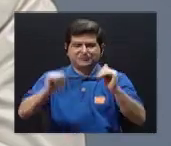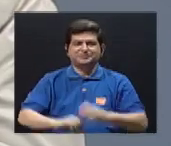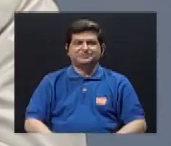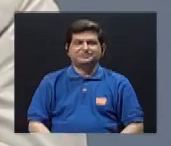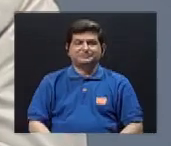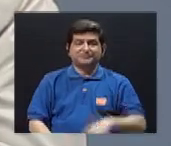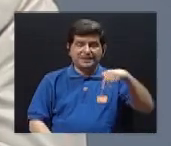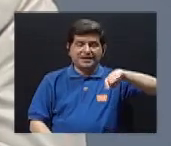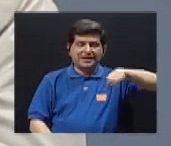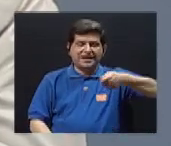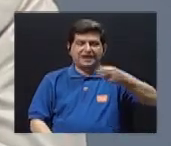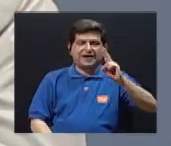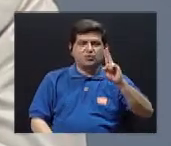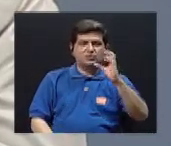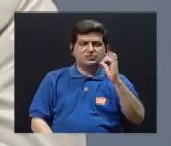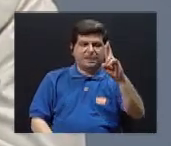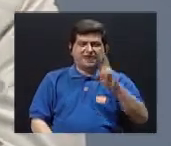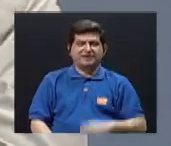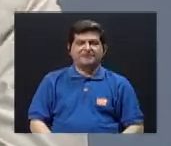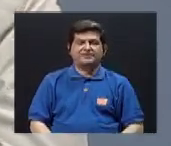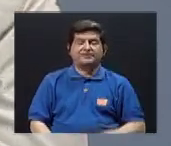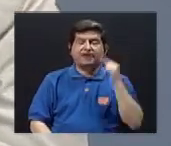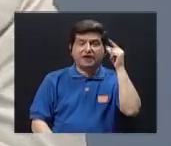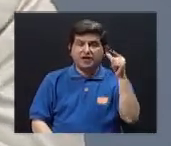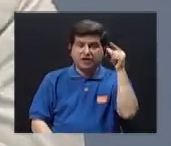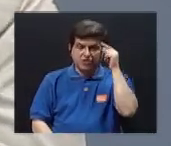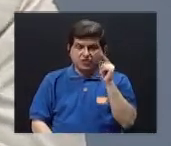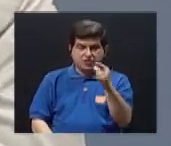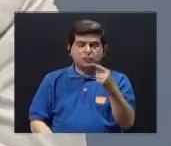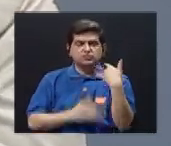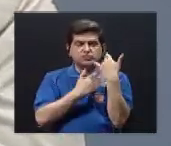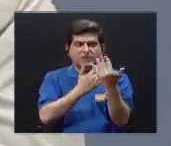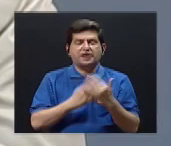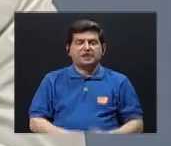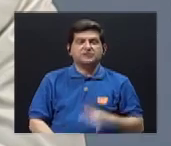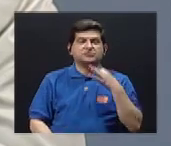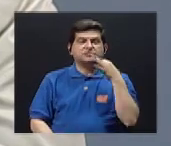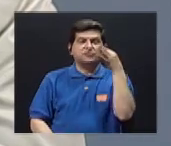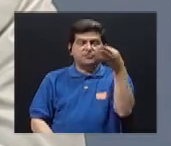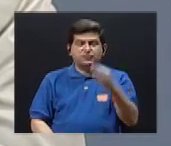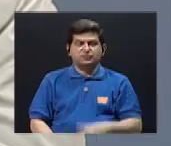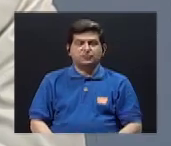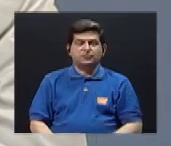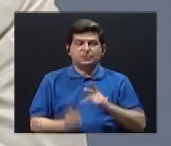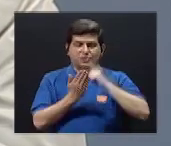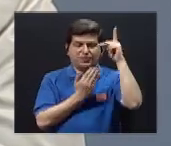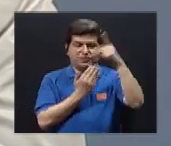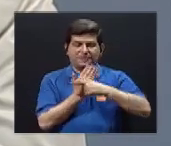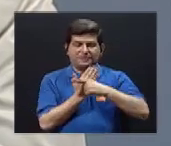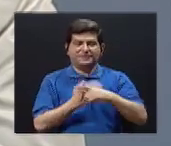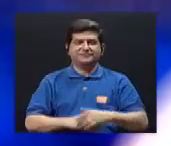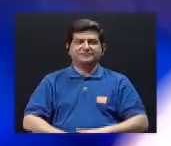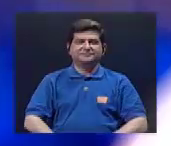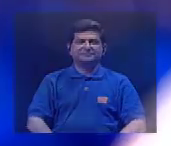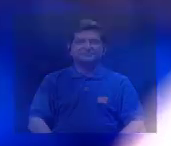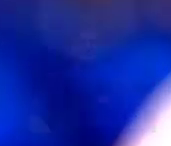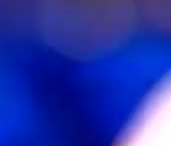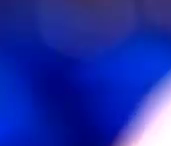Cinemateca en el canal UCR y por supuesto a ustedes los esperamos en nuestra próxima edición.